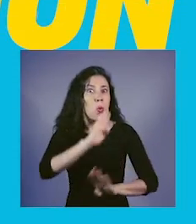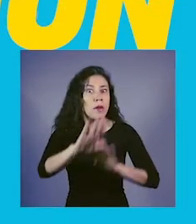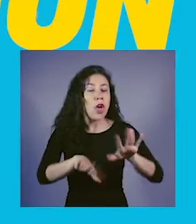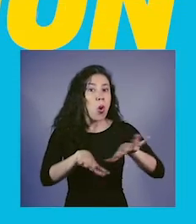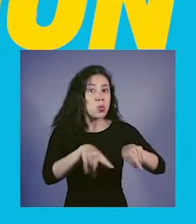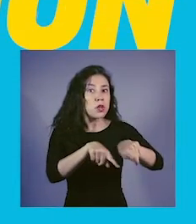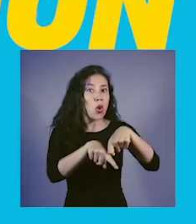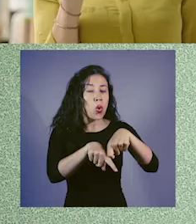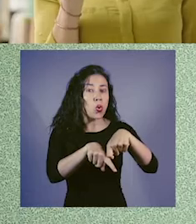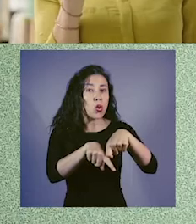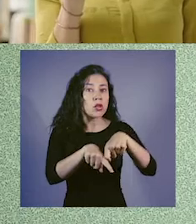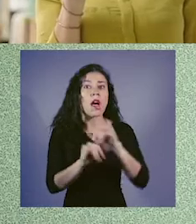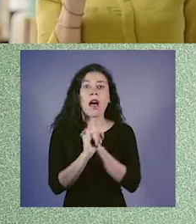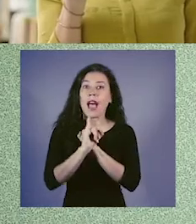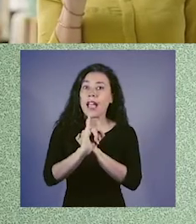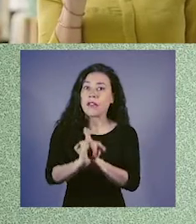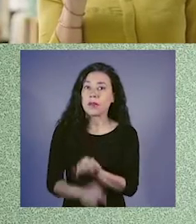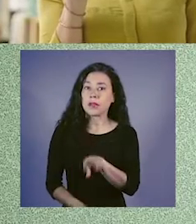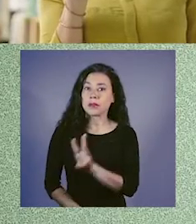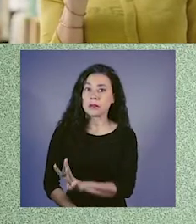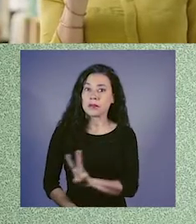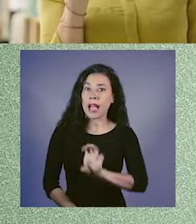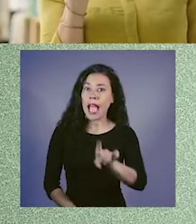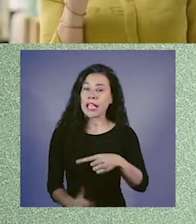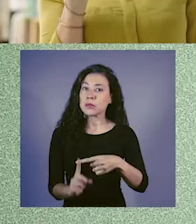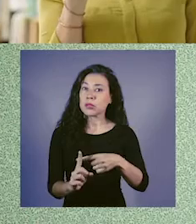protégete. Usa condón. Infórmate en